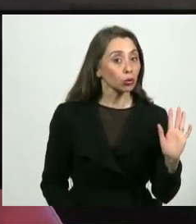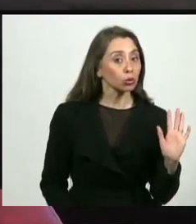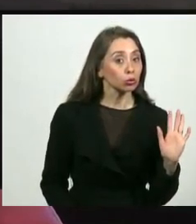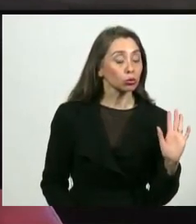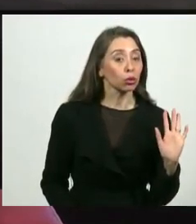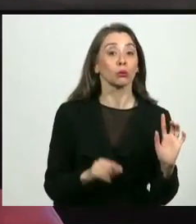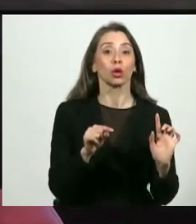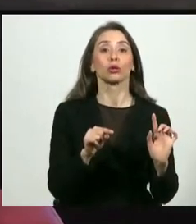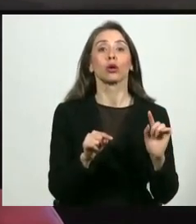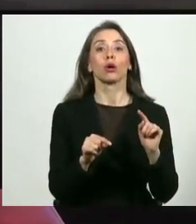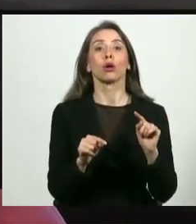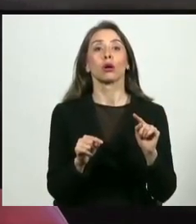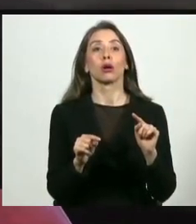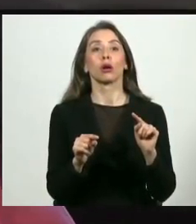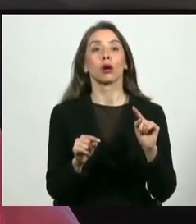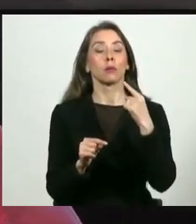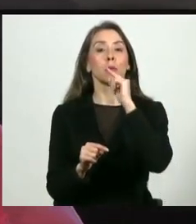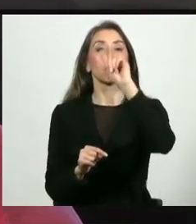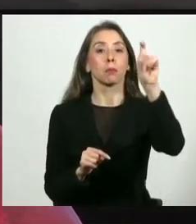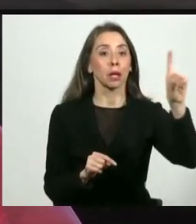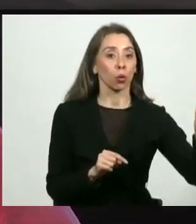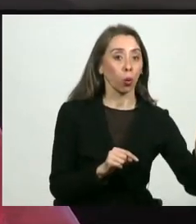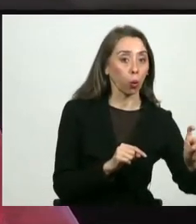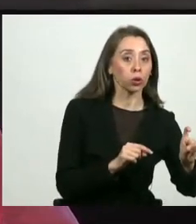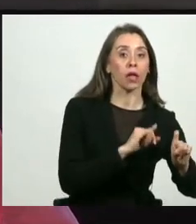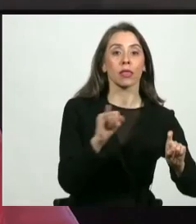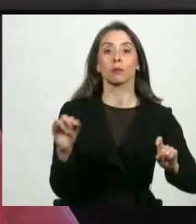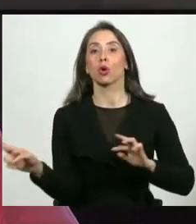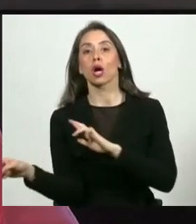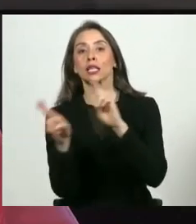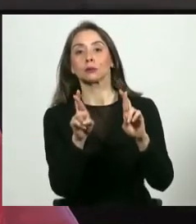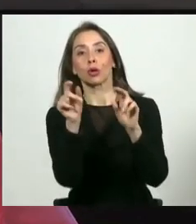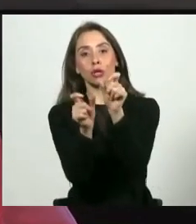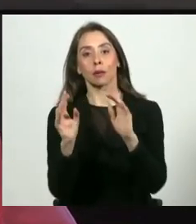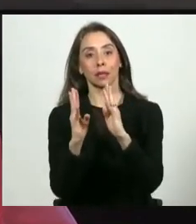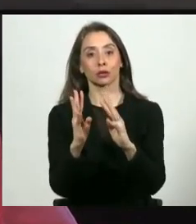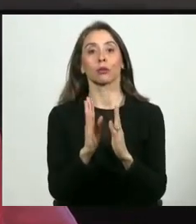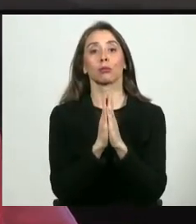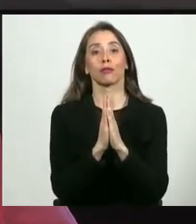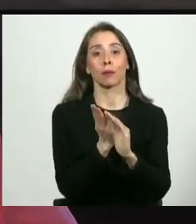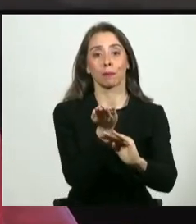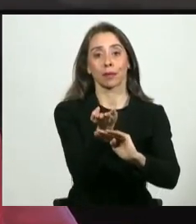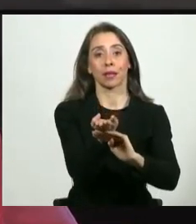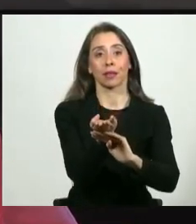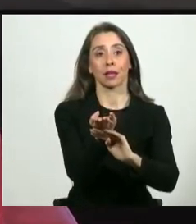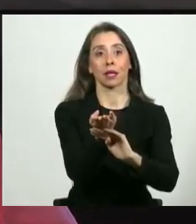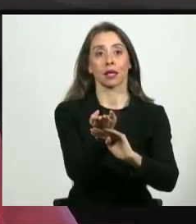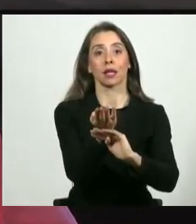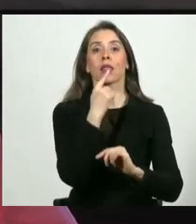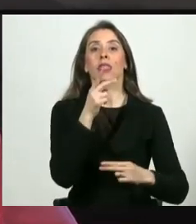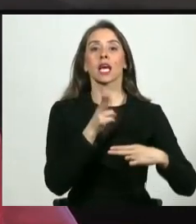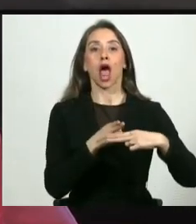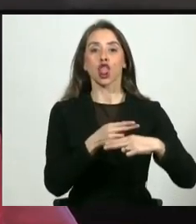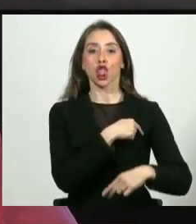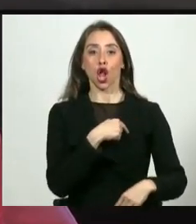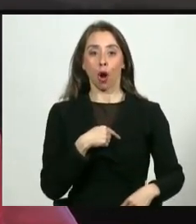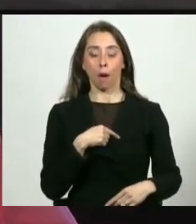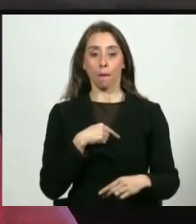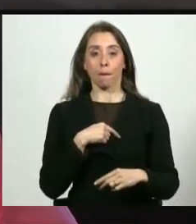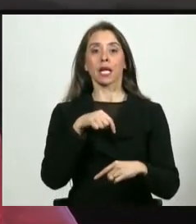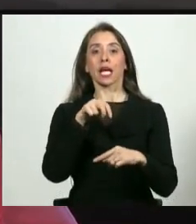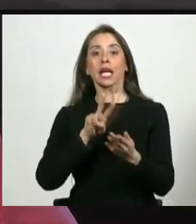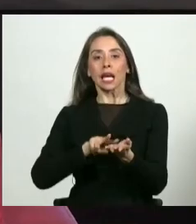dar la ronda y después le vamos a pedir a los panelistas que la respondan. Lo que sí vamos a pedir es que ojalá se identifiquen y se pongan de